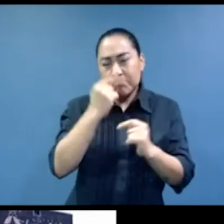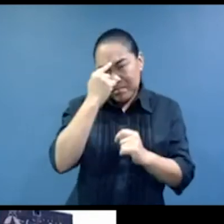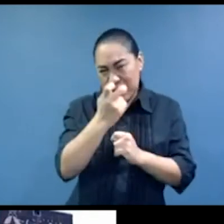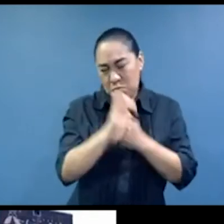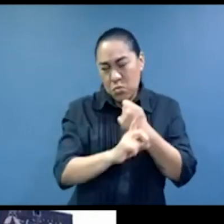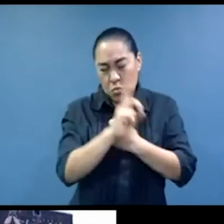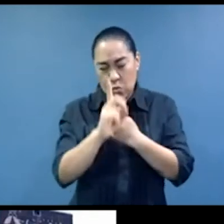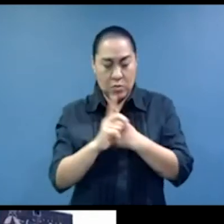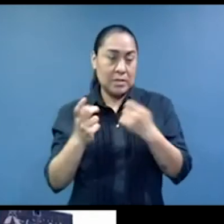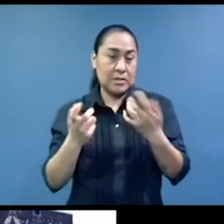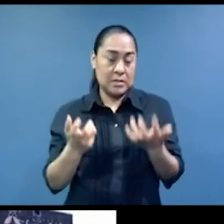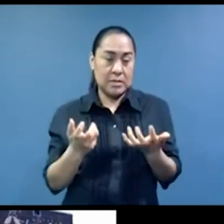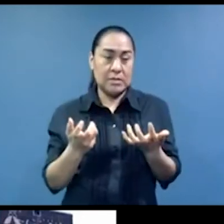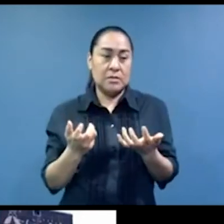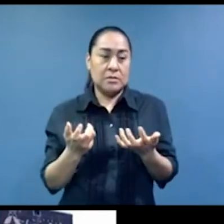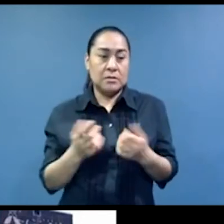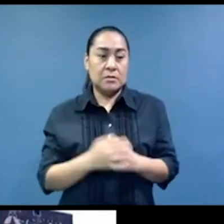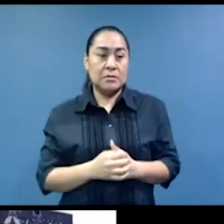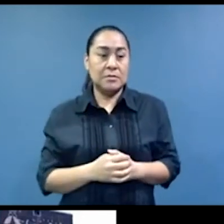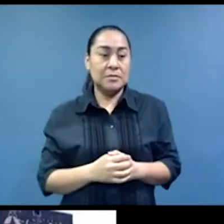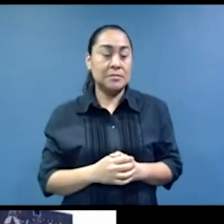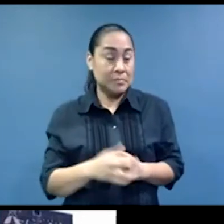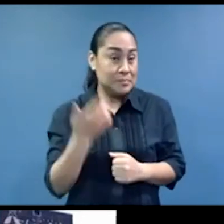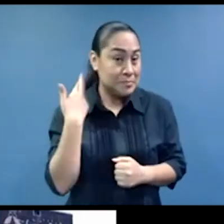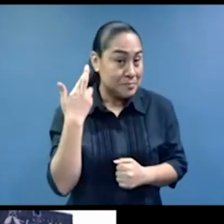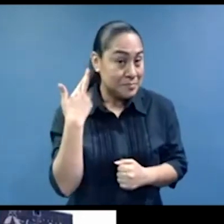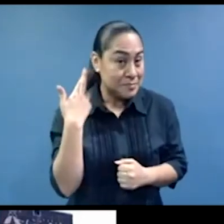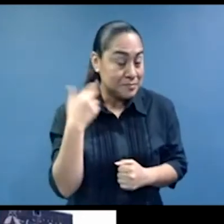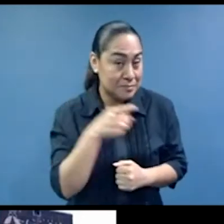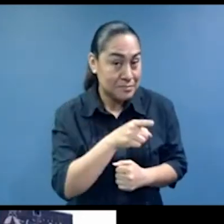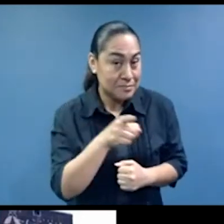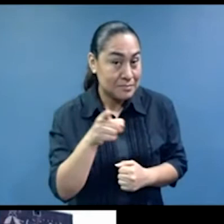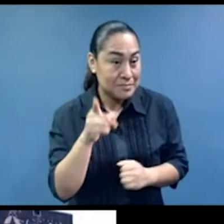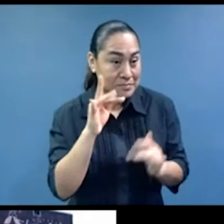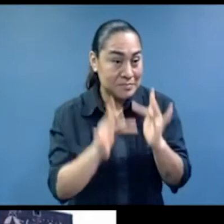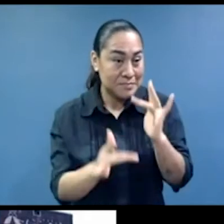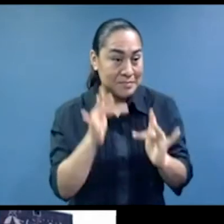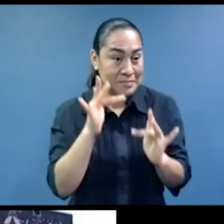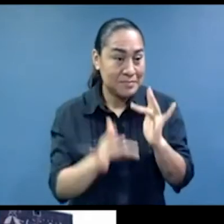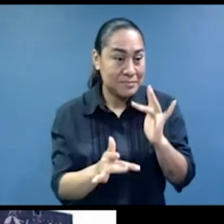es que nos da más. ¿Sí me estás escuchando ahí, aunque sea medio cortada?